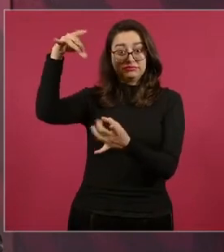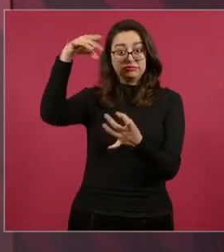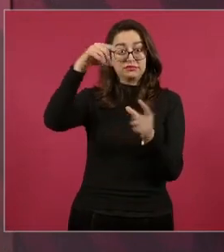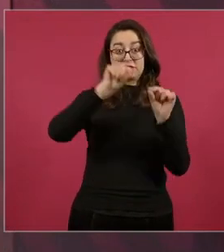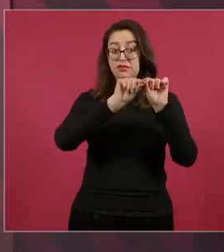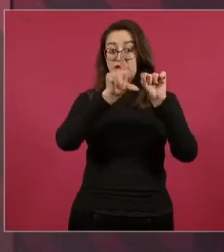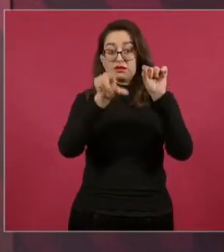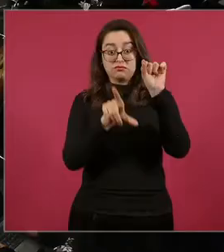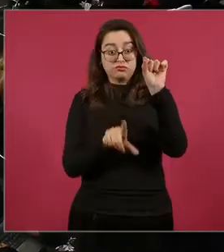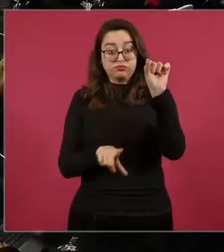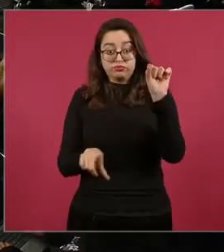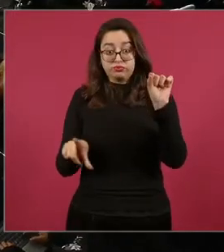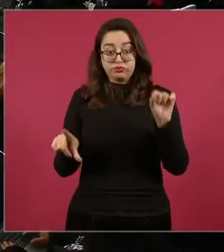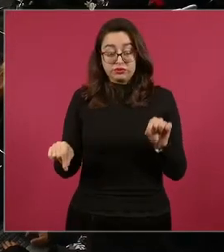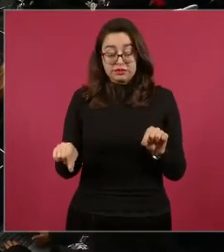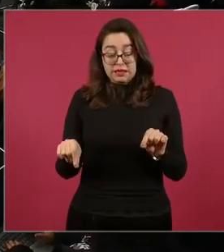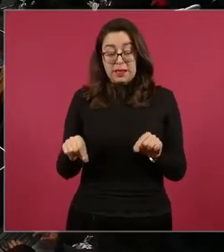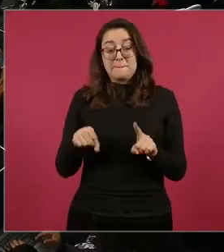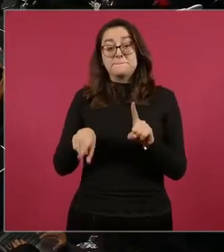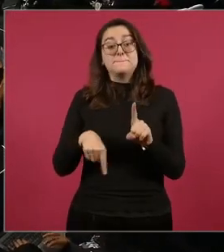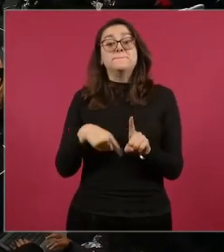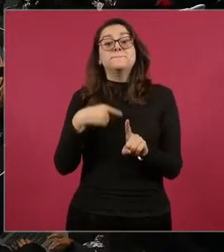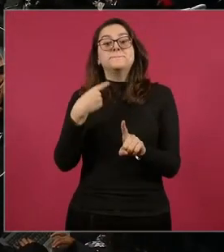y ya hay 90.000